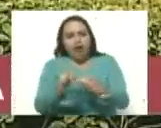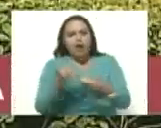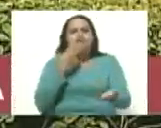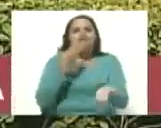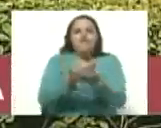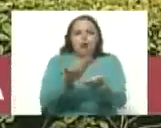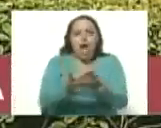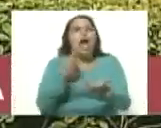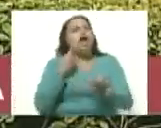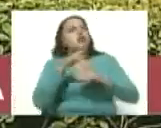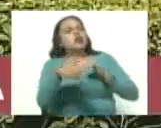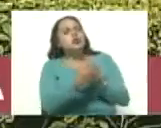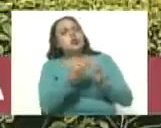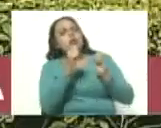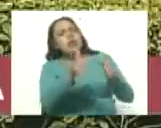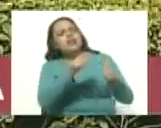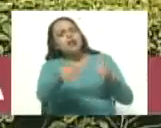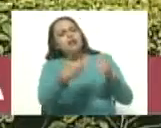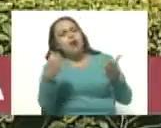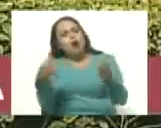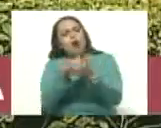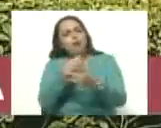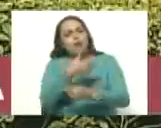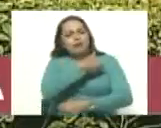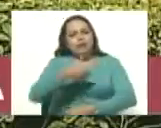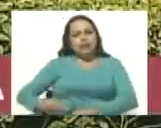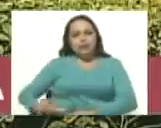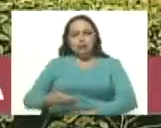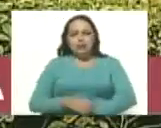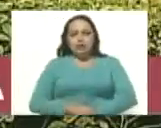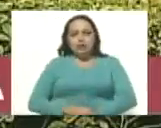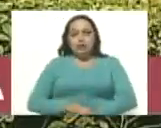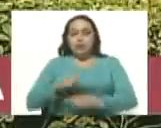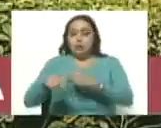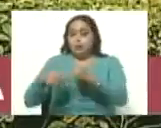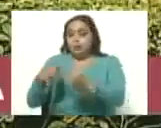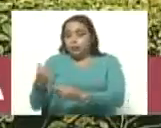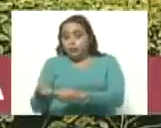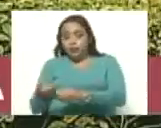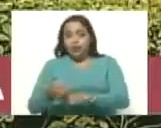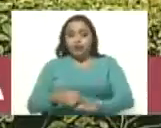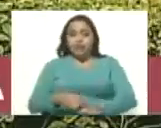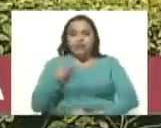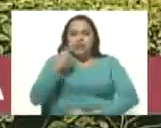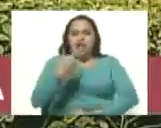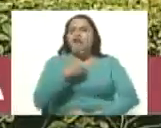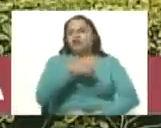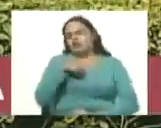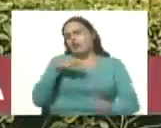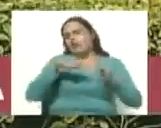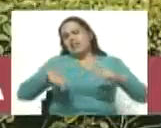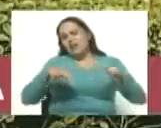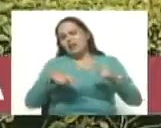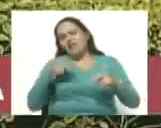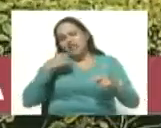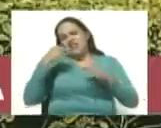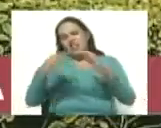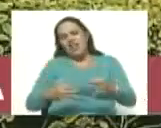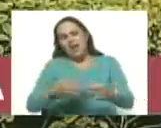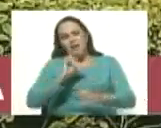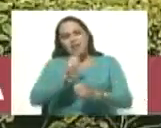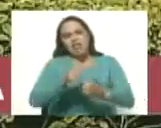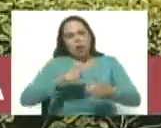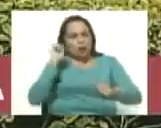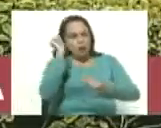de derrocamiento del gobierno cuando no se dio salió el 'new york times' a decir caramba hemos investigado y si es verdad la cosa la quemaron de colombia